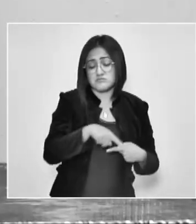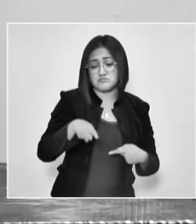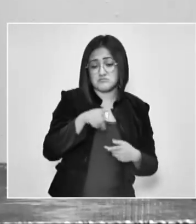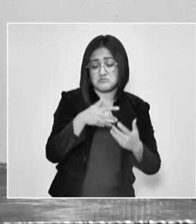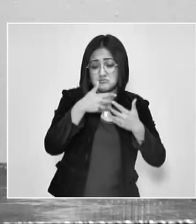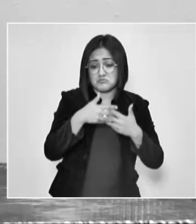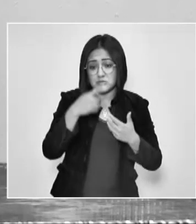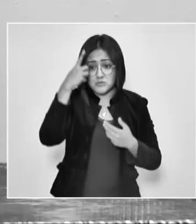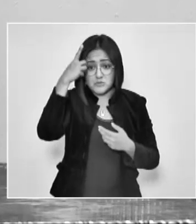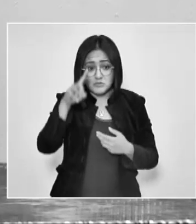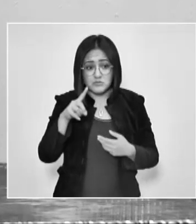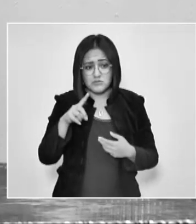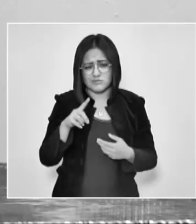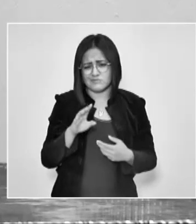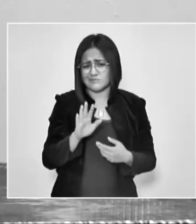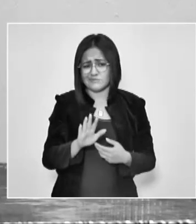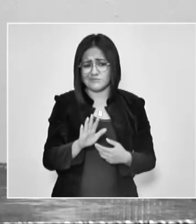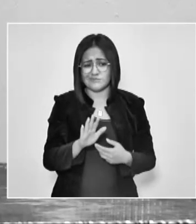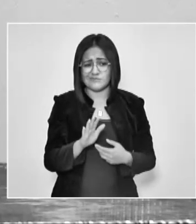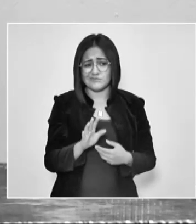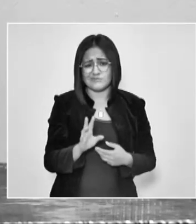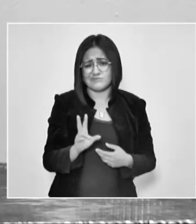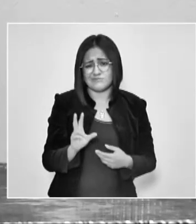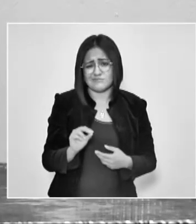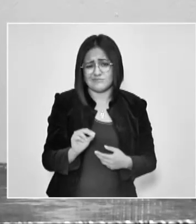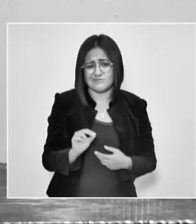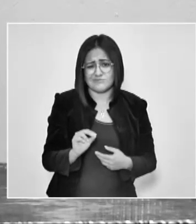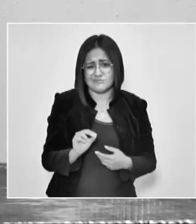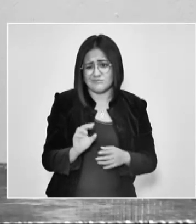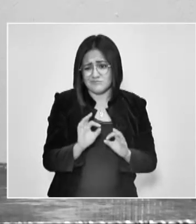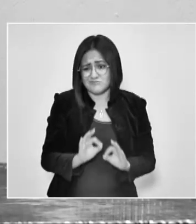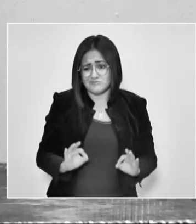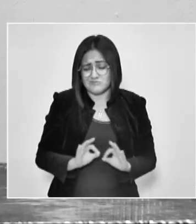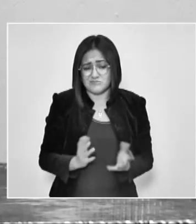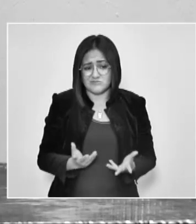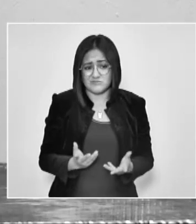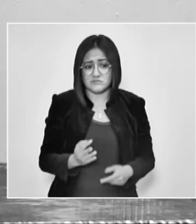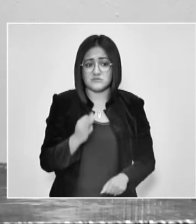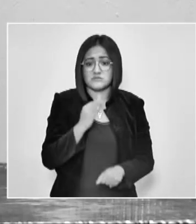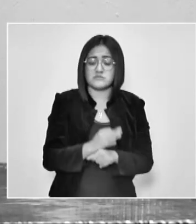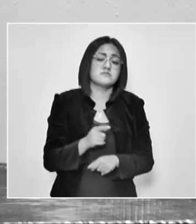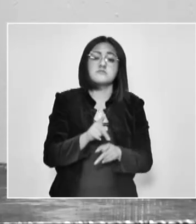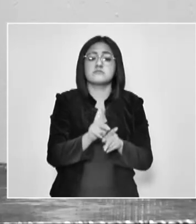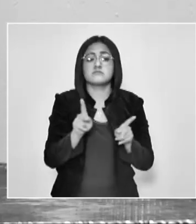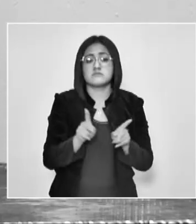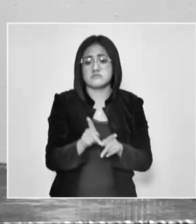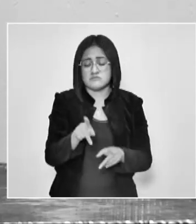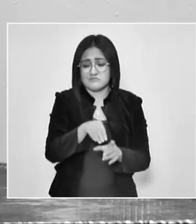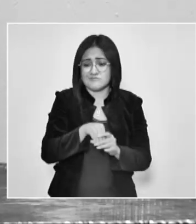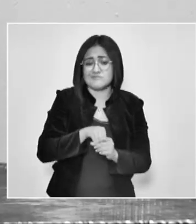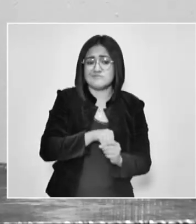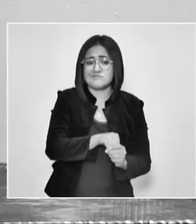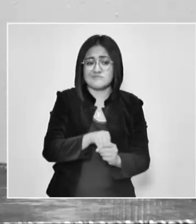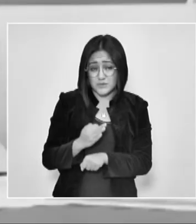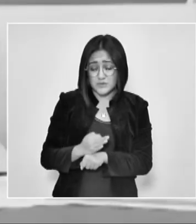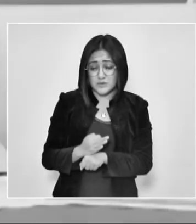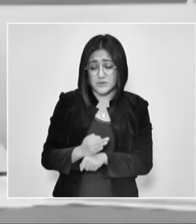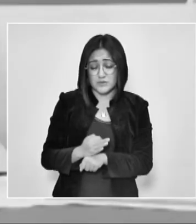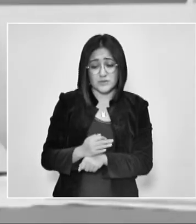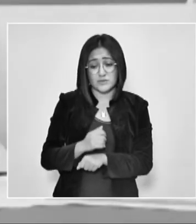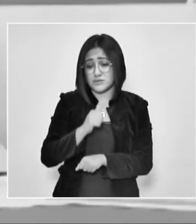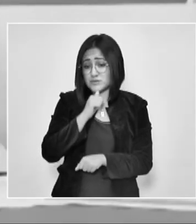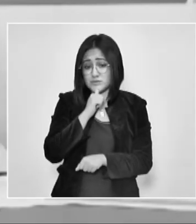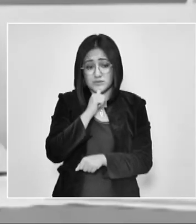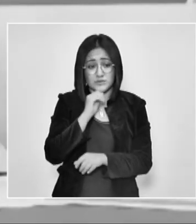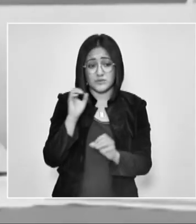señaló que ya finalizamos esta cuarta oleada, pero no hemos vencido a la COVID-19. Y en esto coincidió